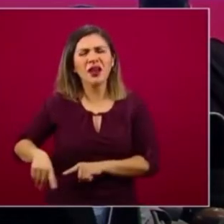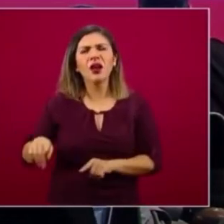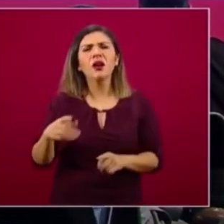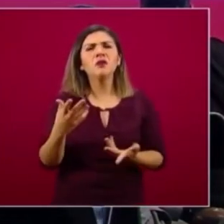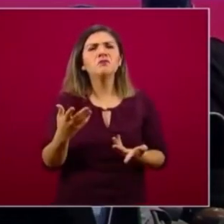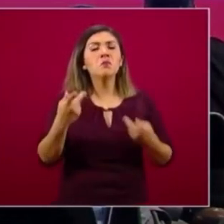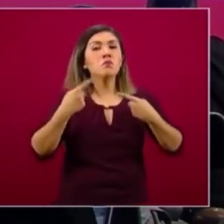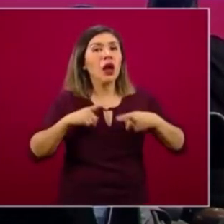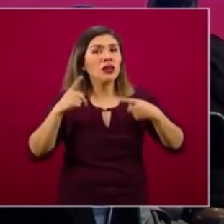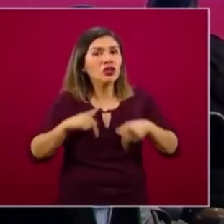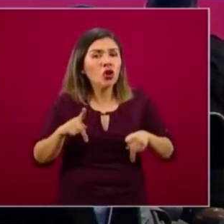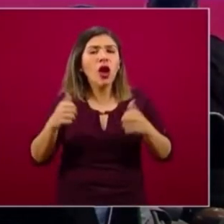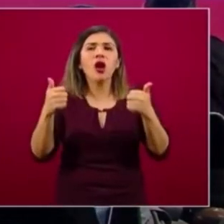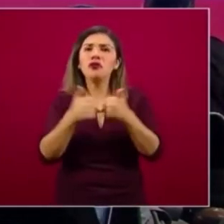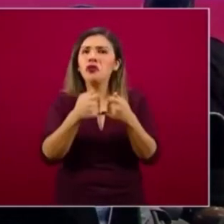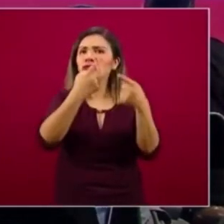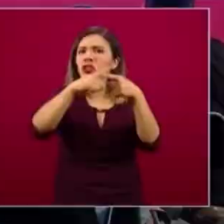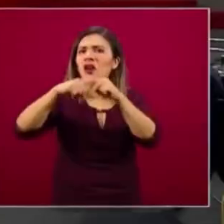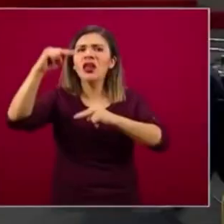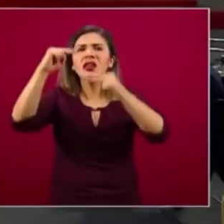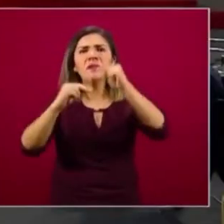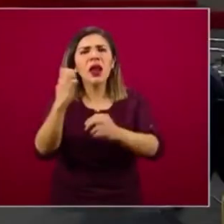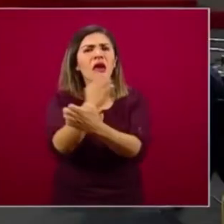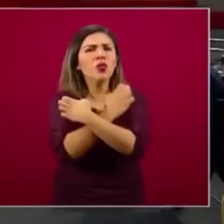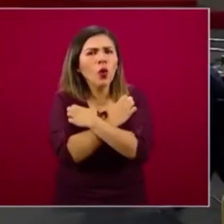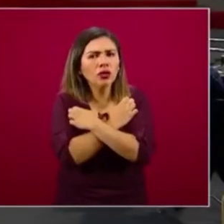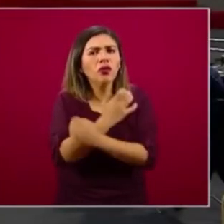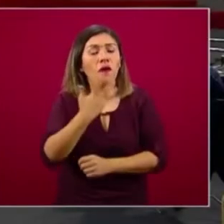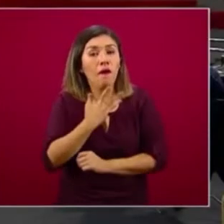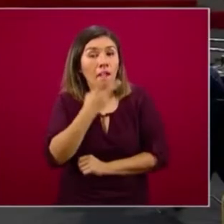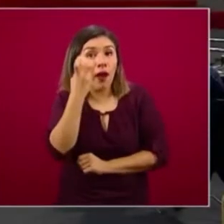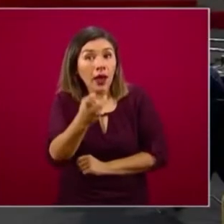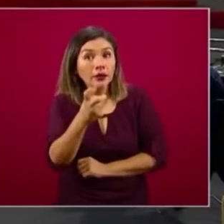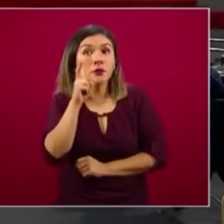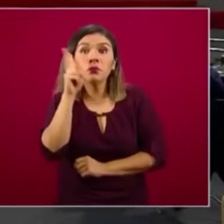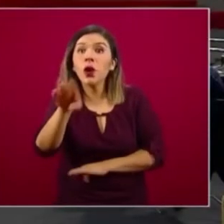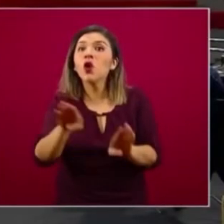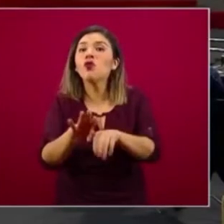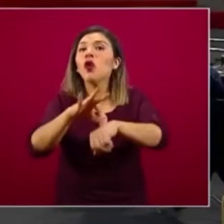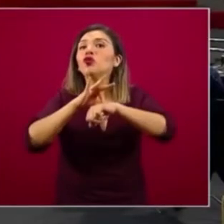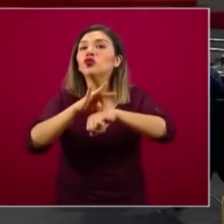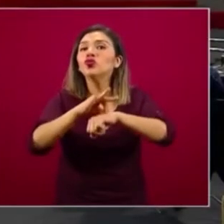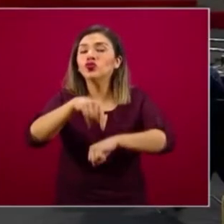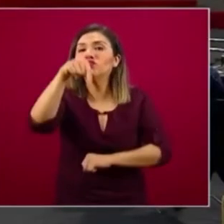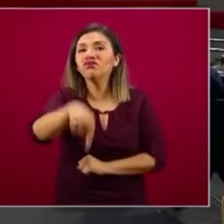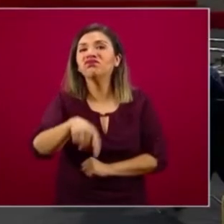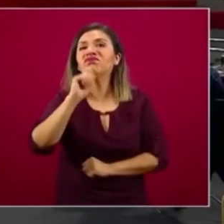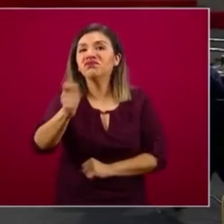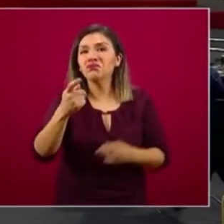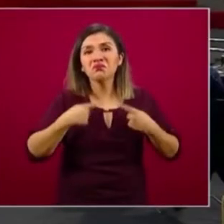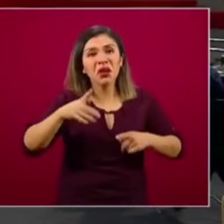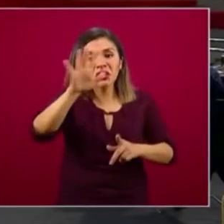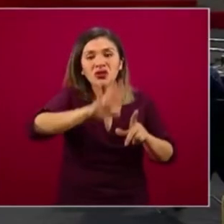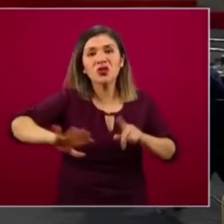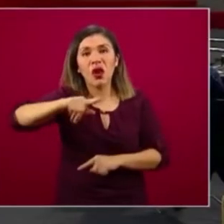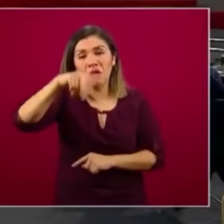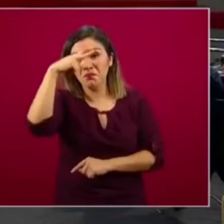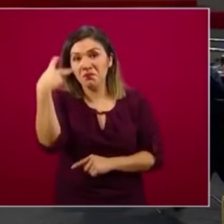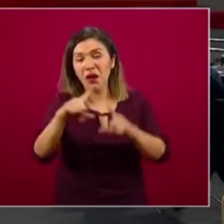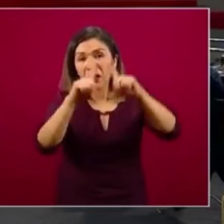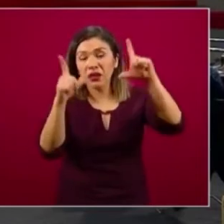de personas con diferentes niveles educativos, lo cual nos habla también de la realidad de la población juvenil en México.